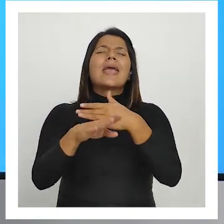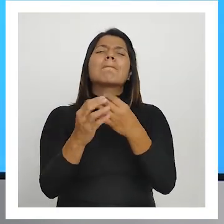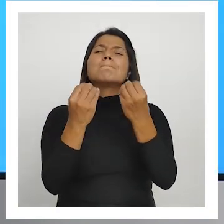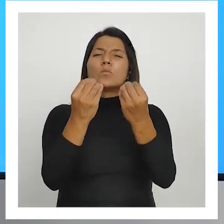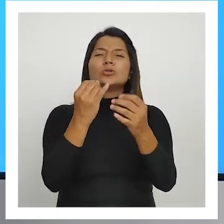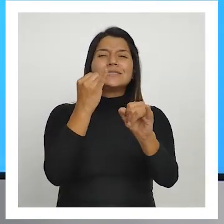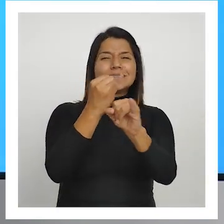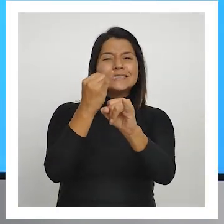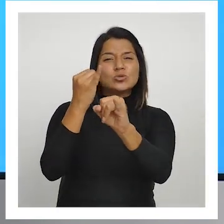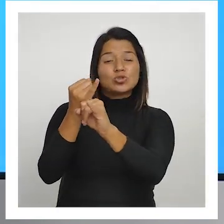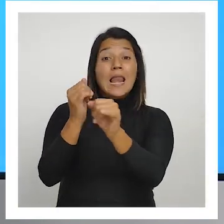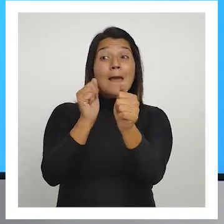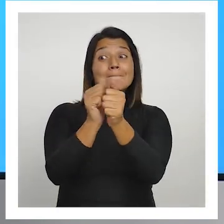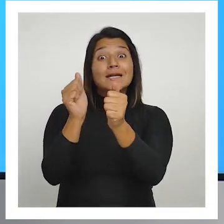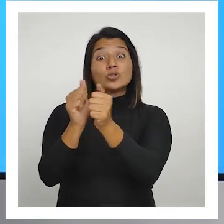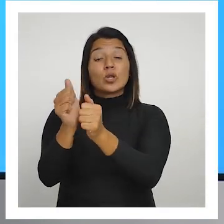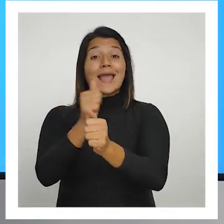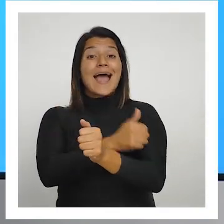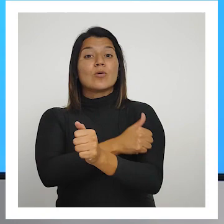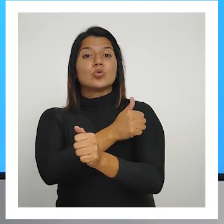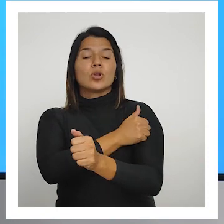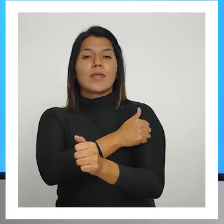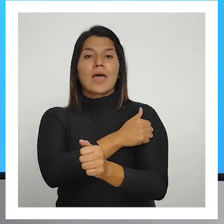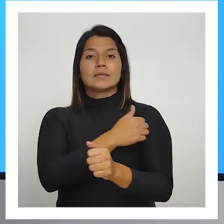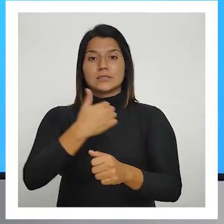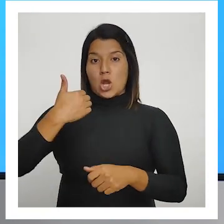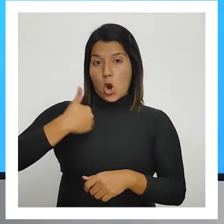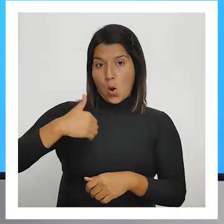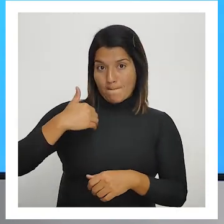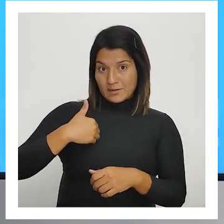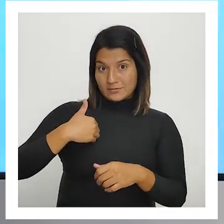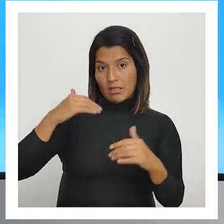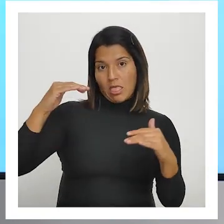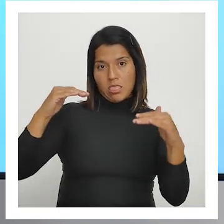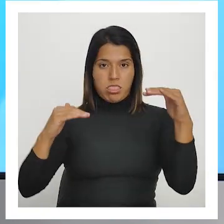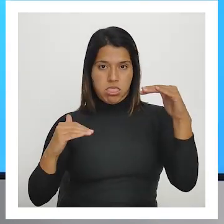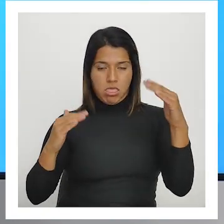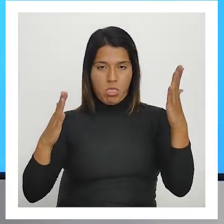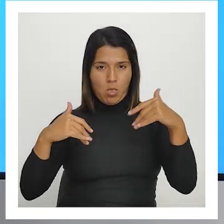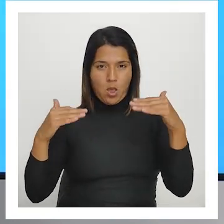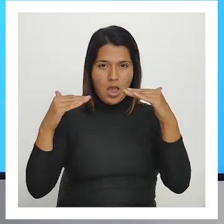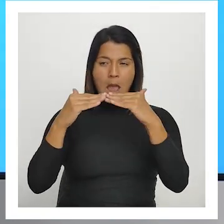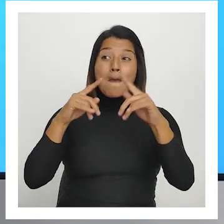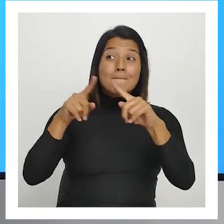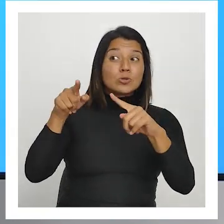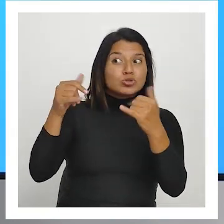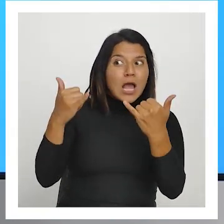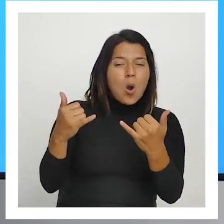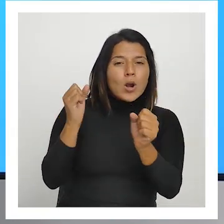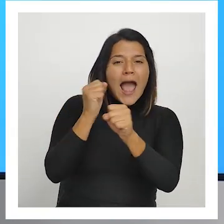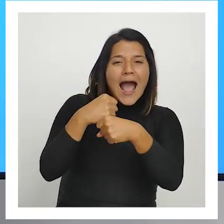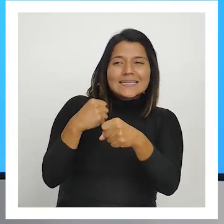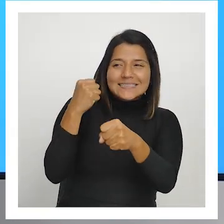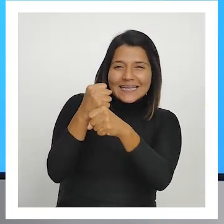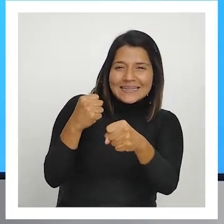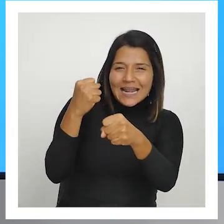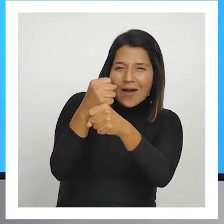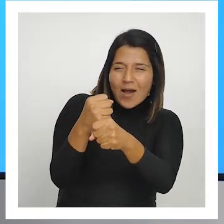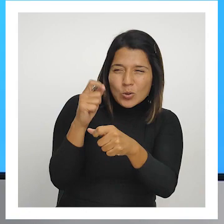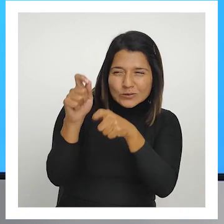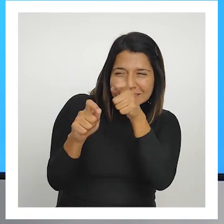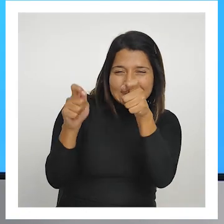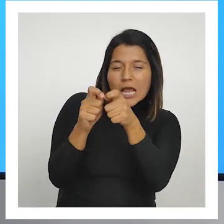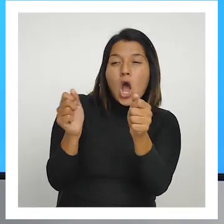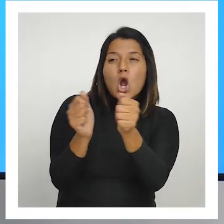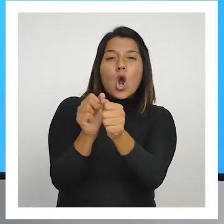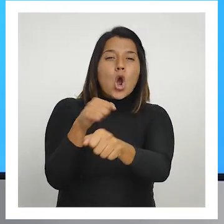tener desequilibrios en la equidad de género. Y usted está haciendo un trabajo muy, muy particular con esos ingenieros